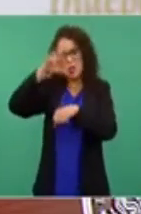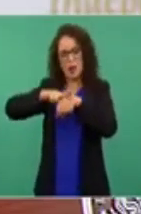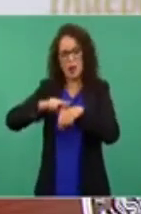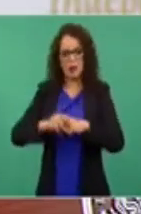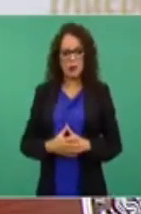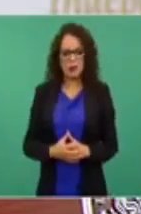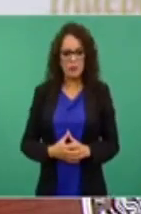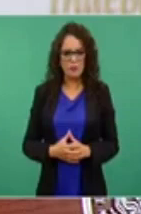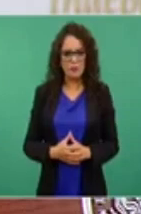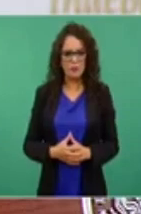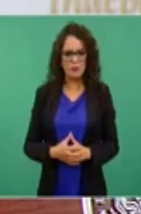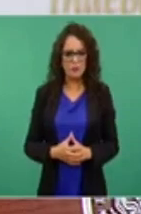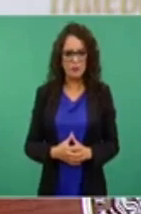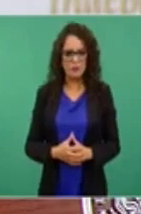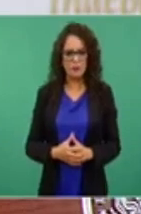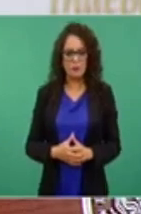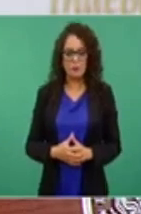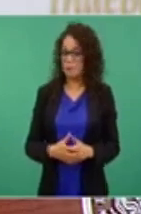Es